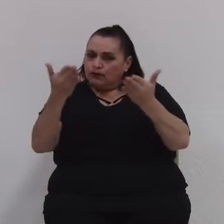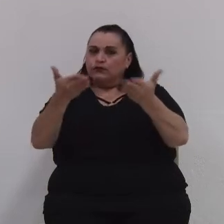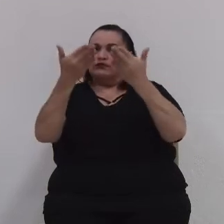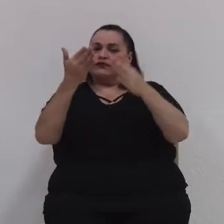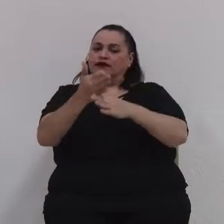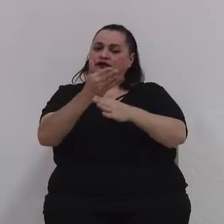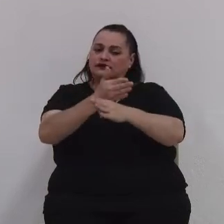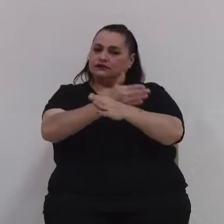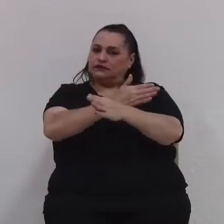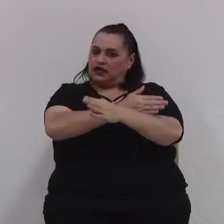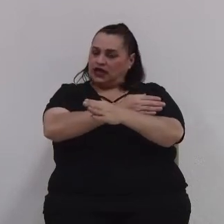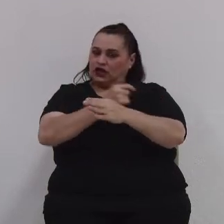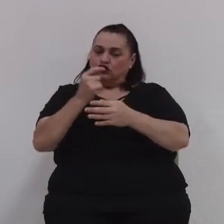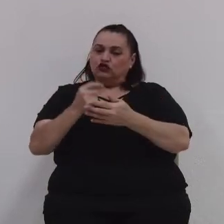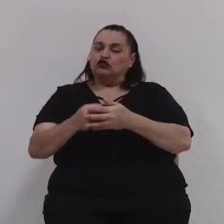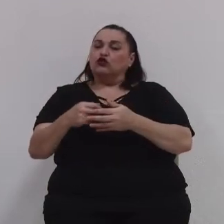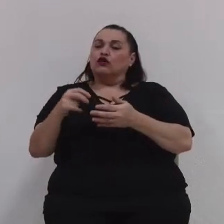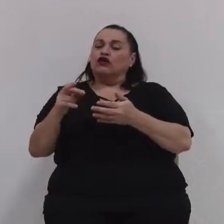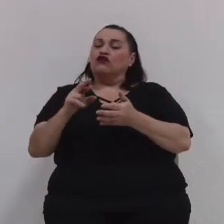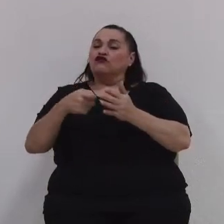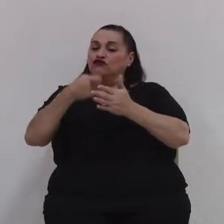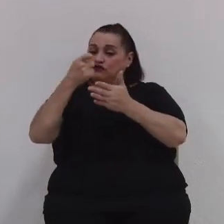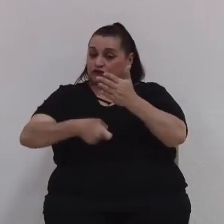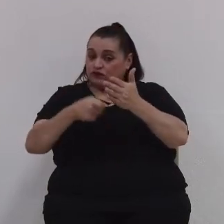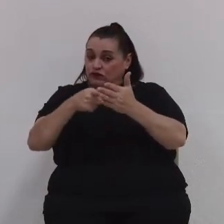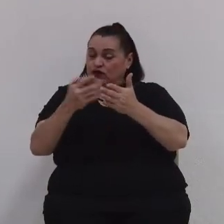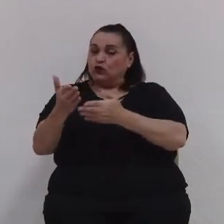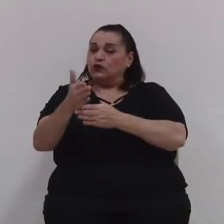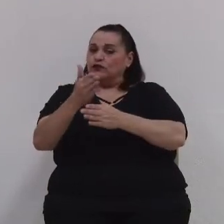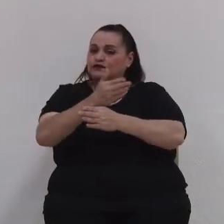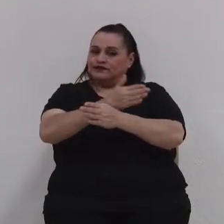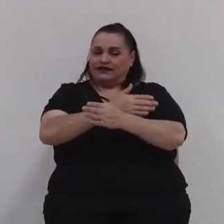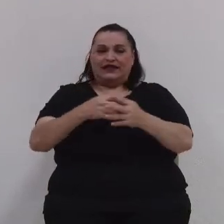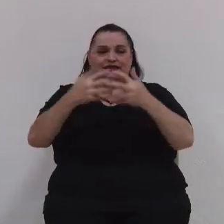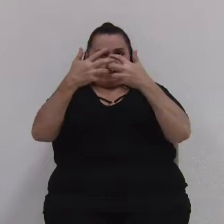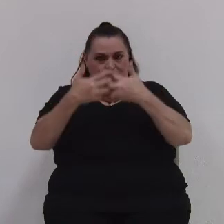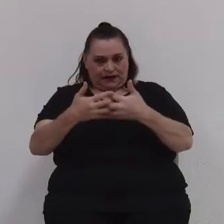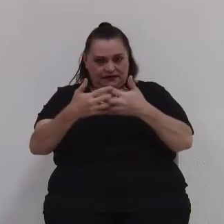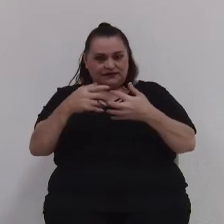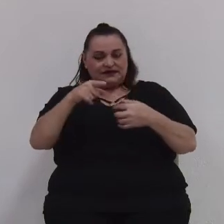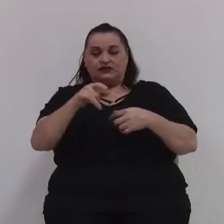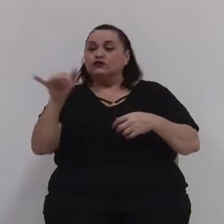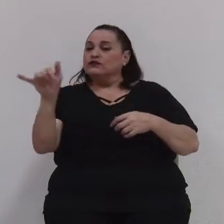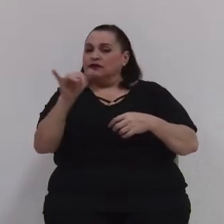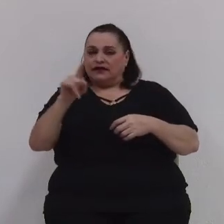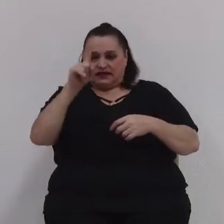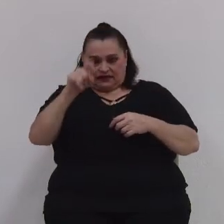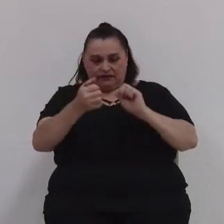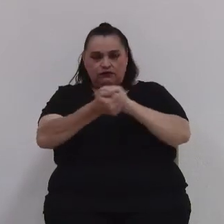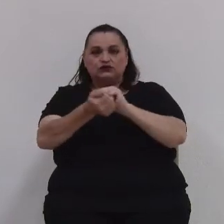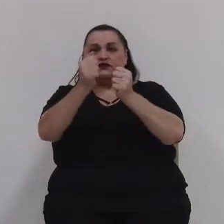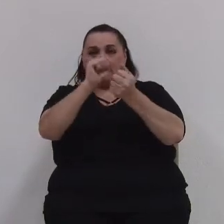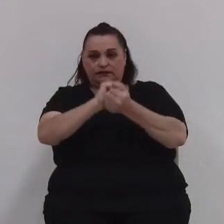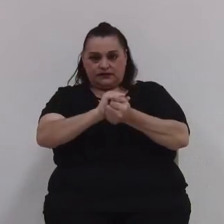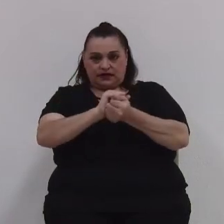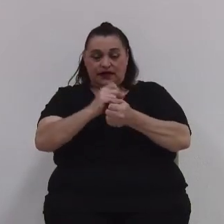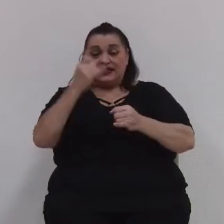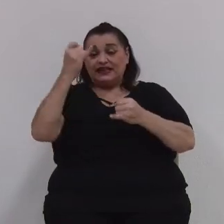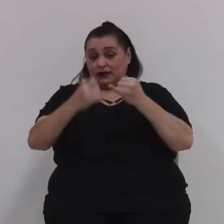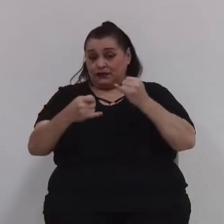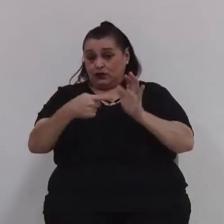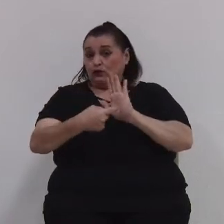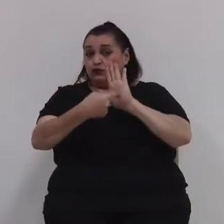crecimiento de la rentabilidad y de las empresas. Esa es otra ecuación que debemos cambiar. Y termino